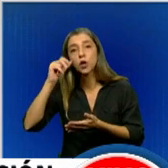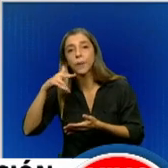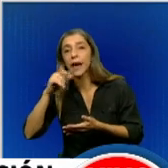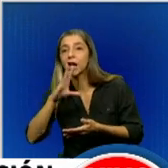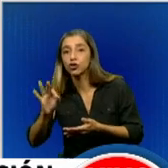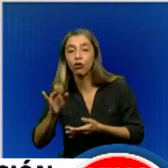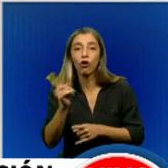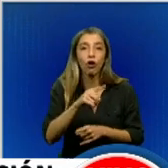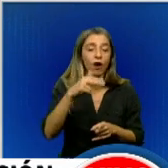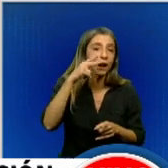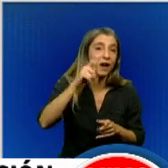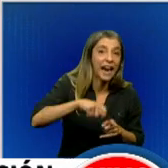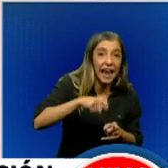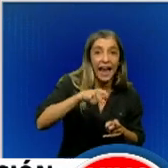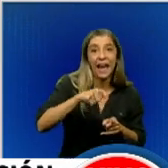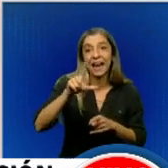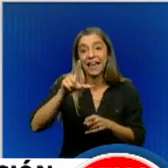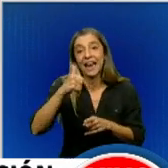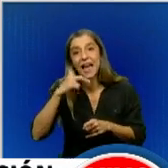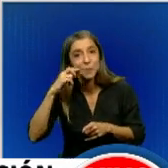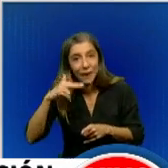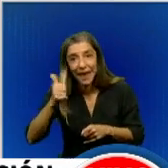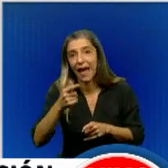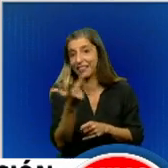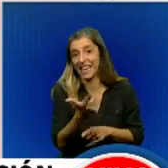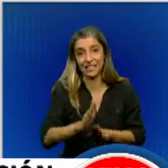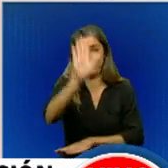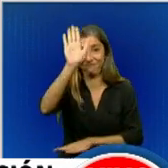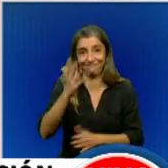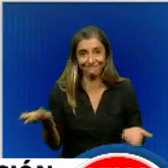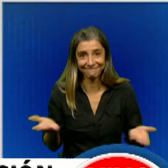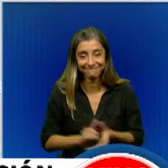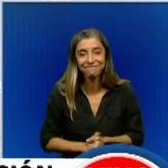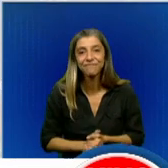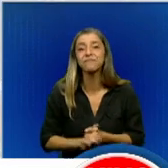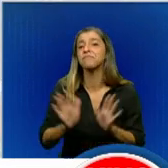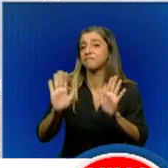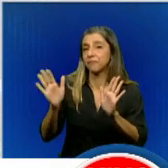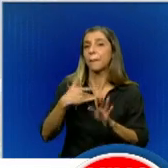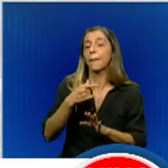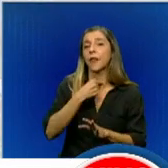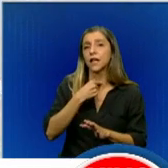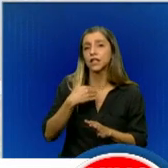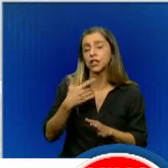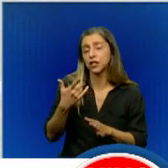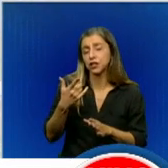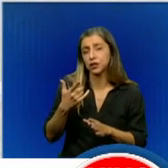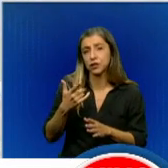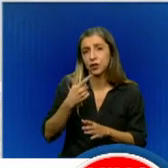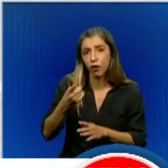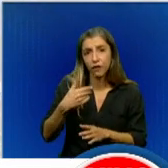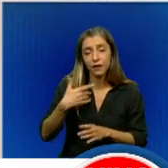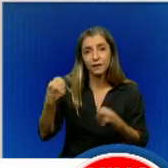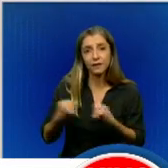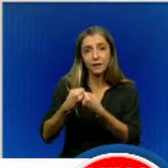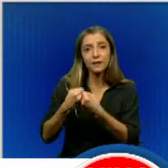tengo la espina pues levantaron los tres la mano no es lo mismo es para expresar la conformidad de nuestro interbloque con el